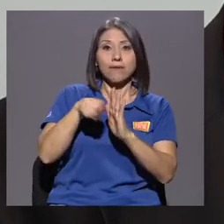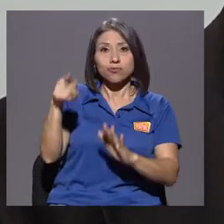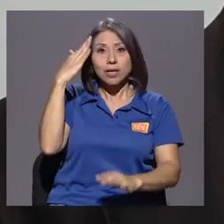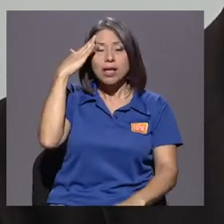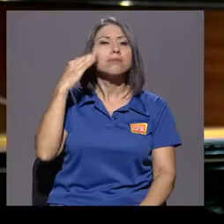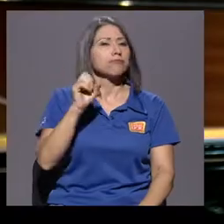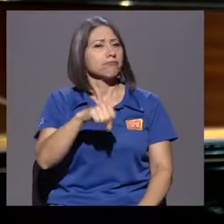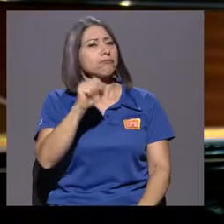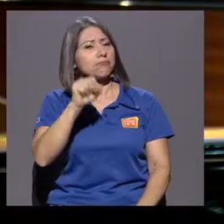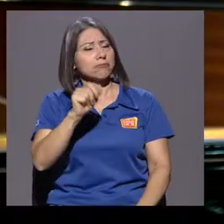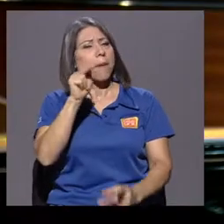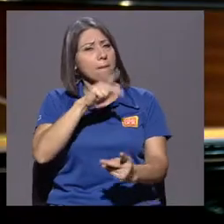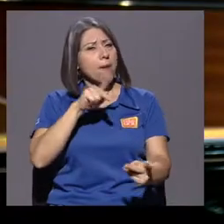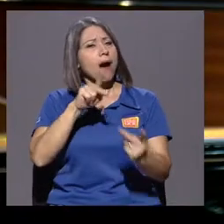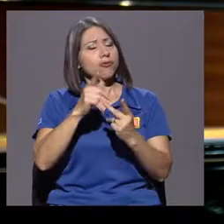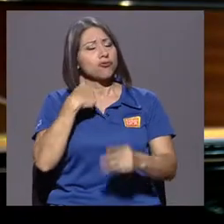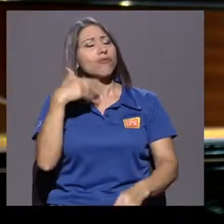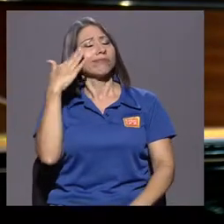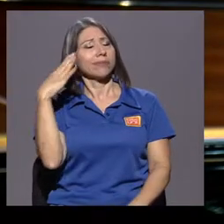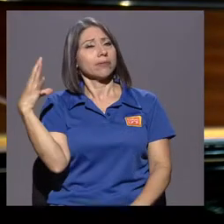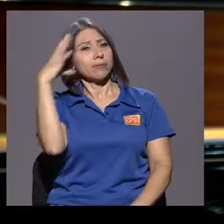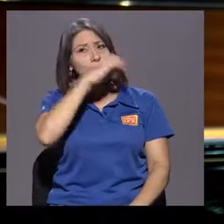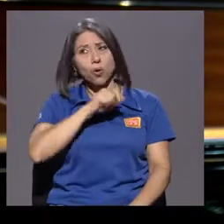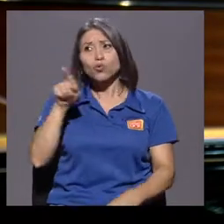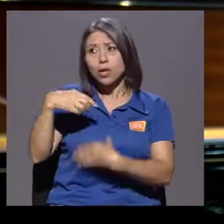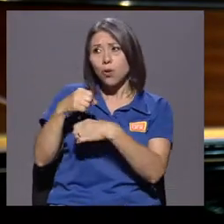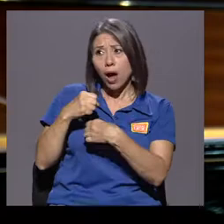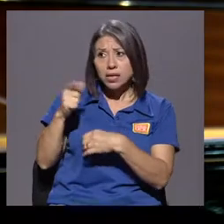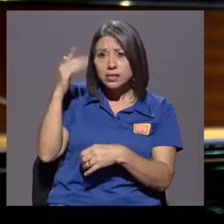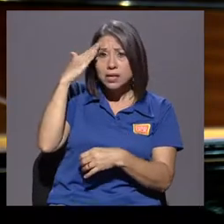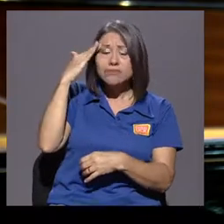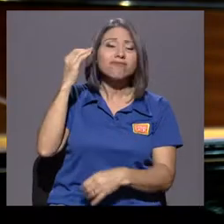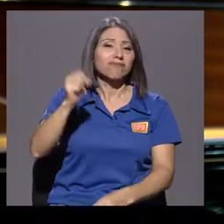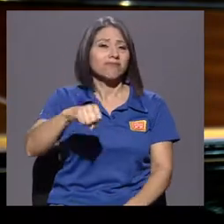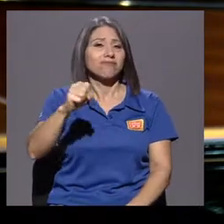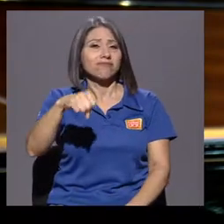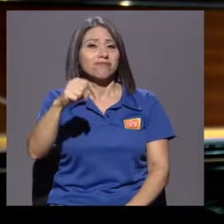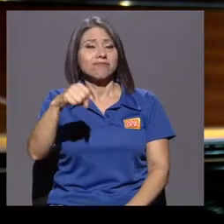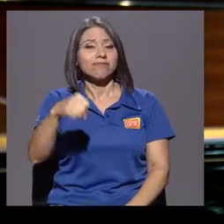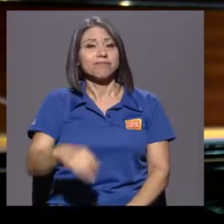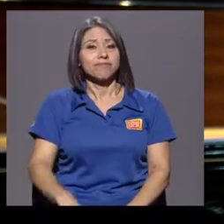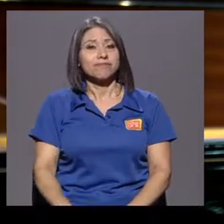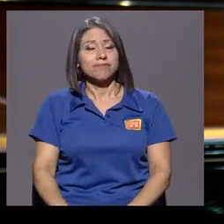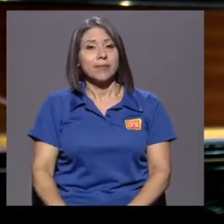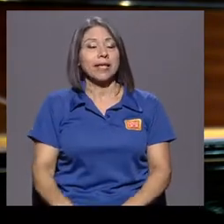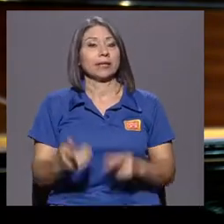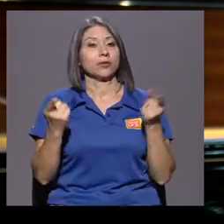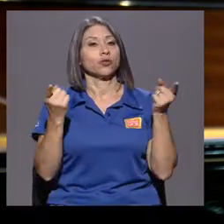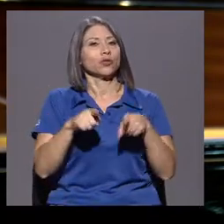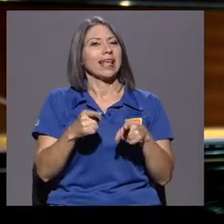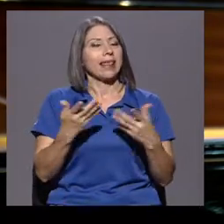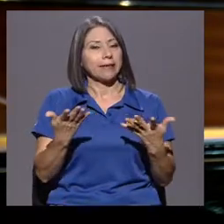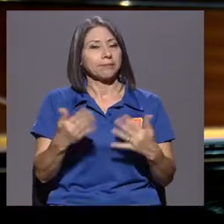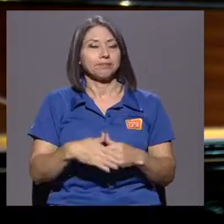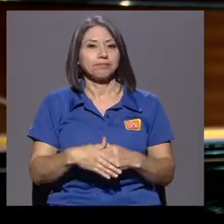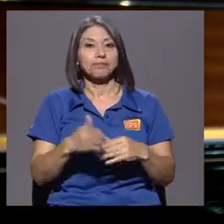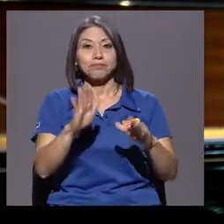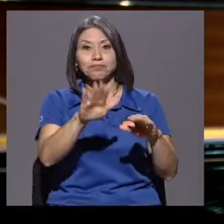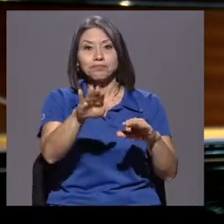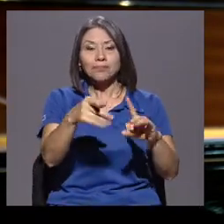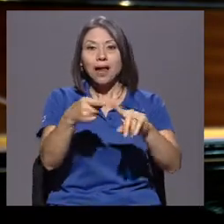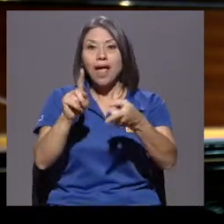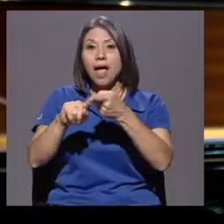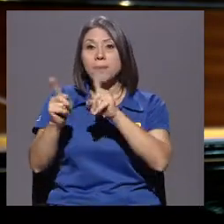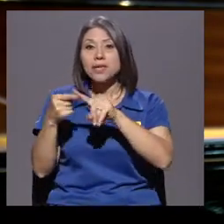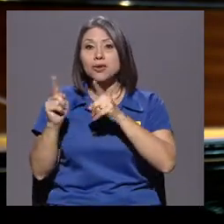soy perfectamente consciente de eso si más lo hace conscientemente lo hago conscientemente si sucede lo siguiente amigos a mí